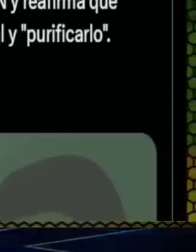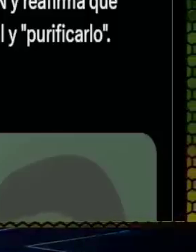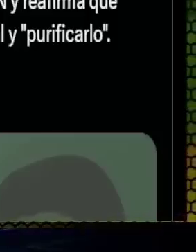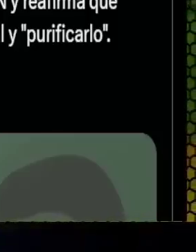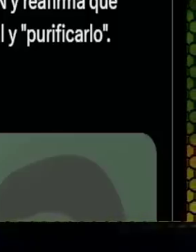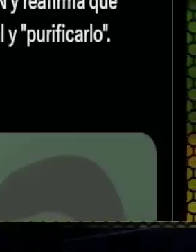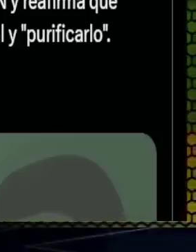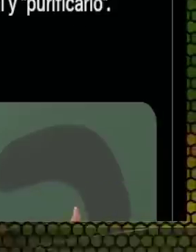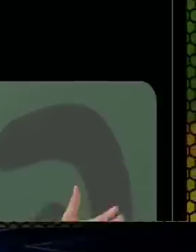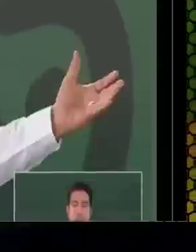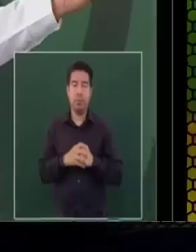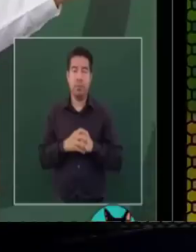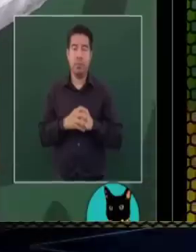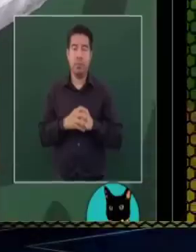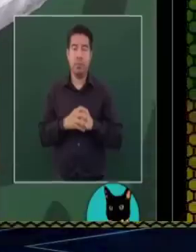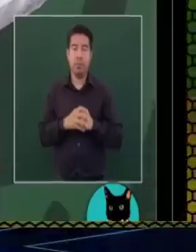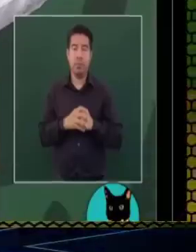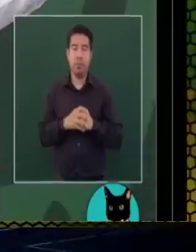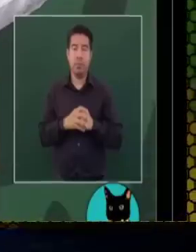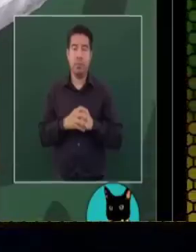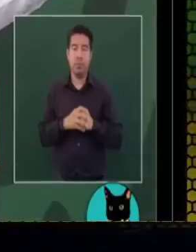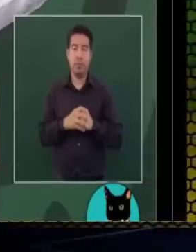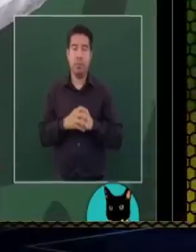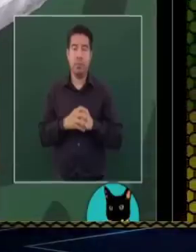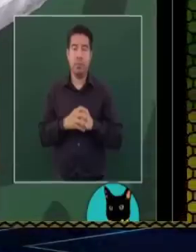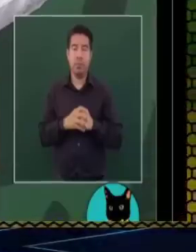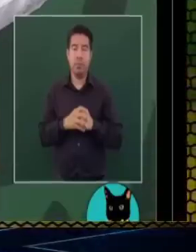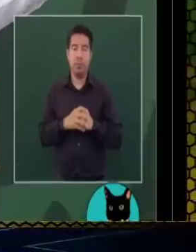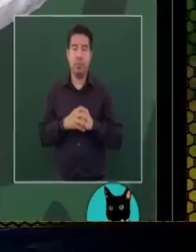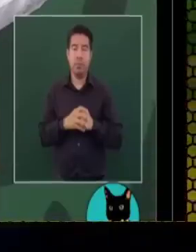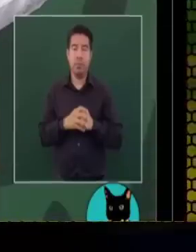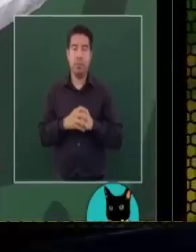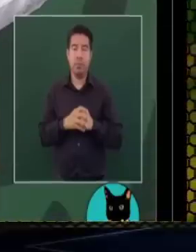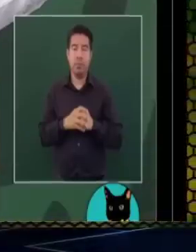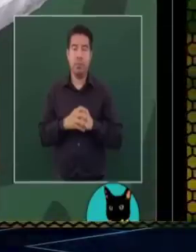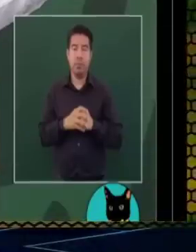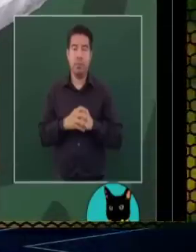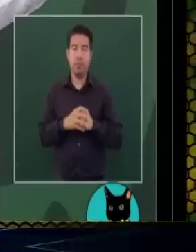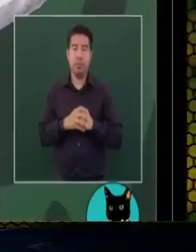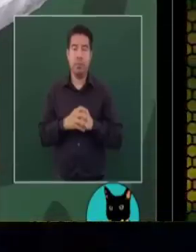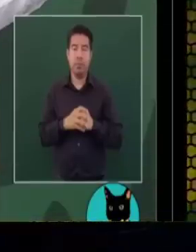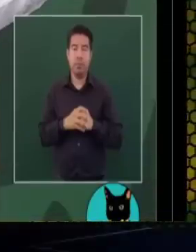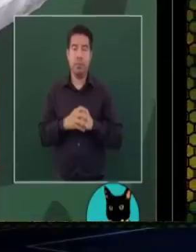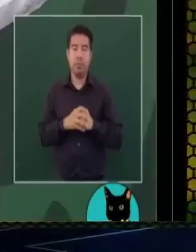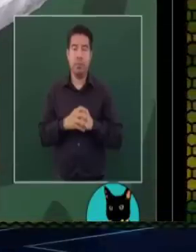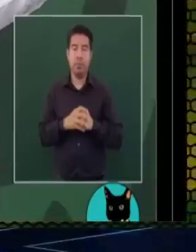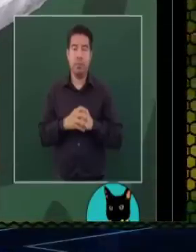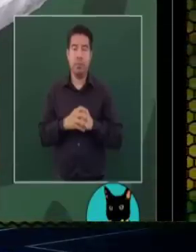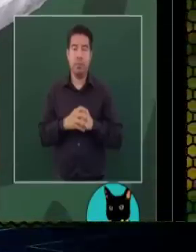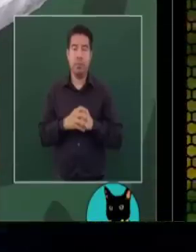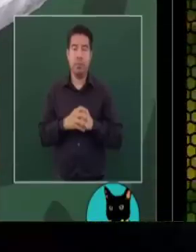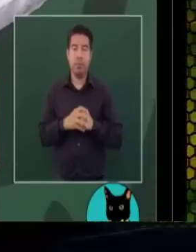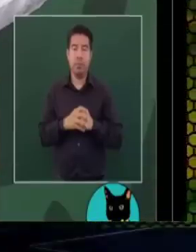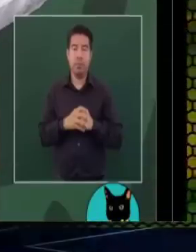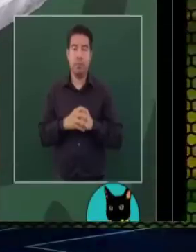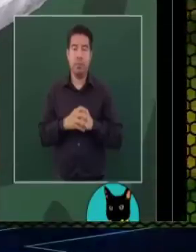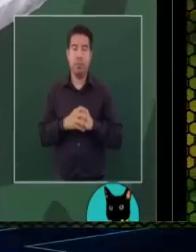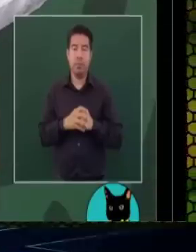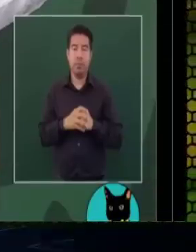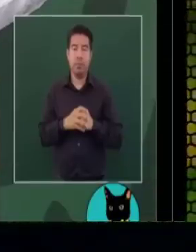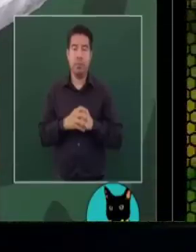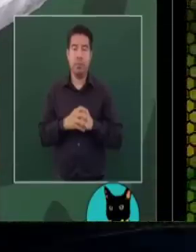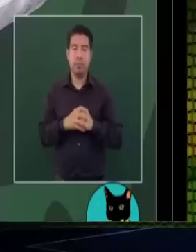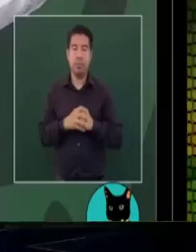mil pesos. Ellos tienen un fideicomiso de 20 mil millones de pesos para poder darse los lujos que se